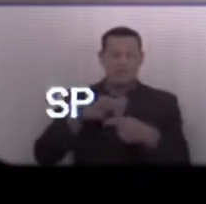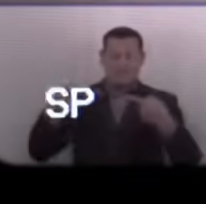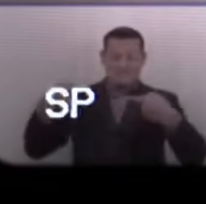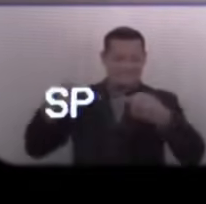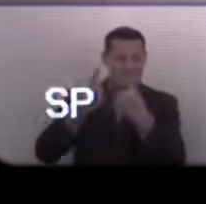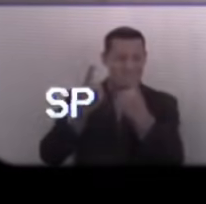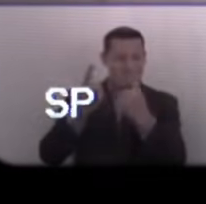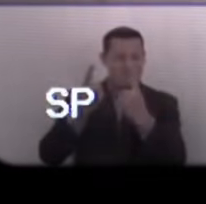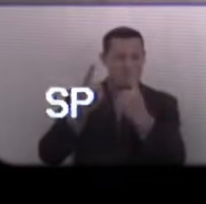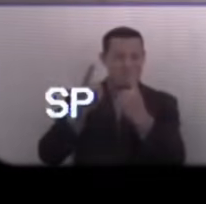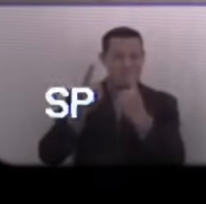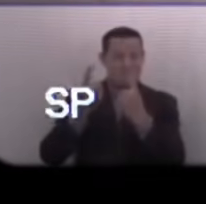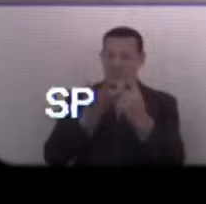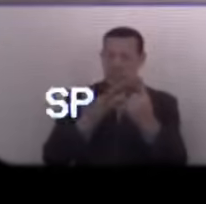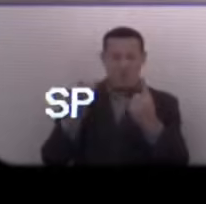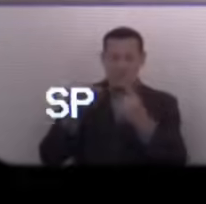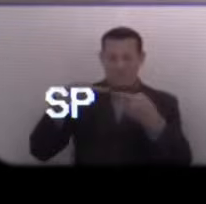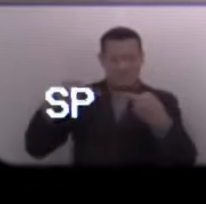se llaman maras,